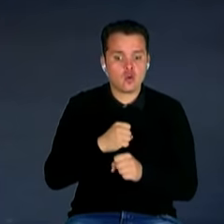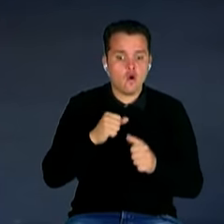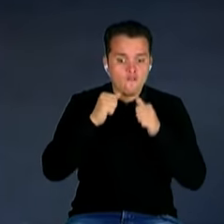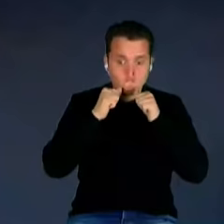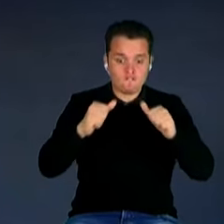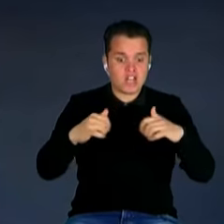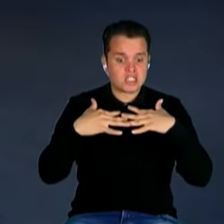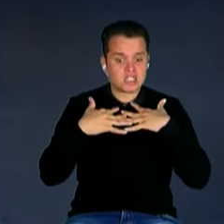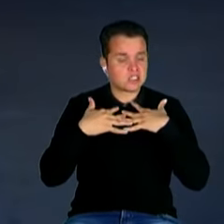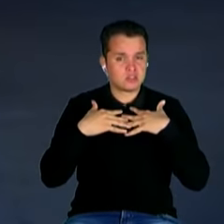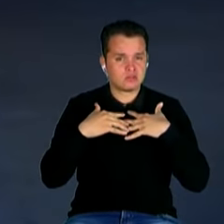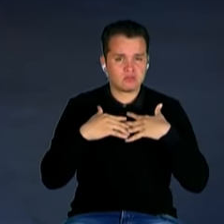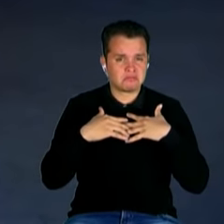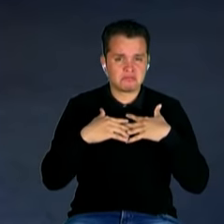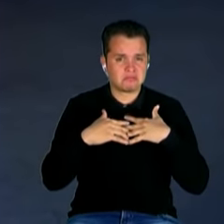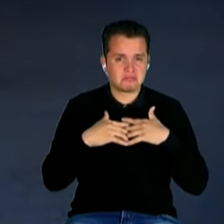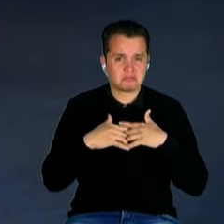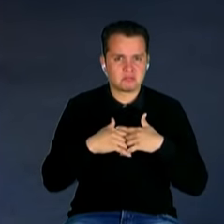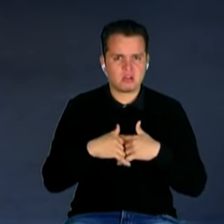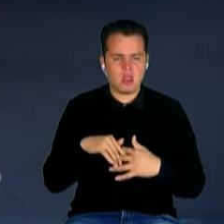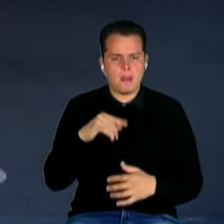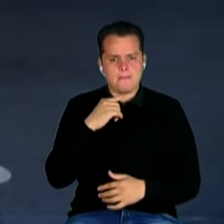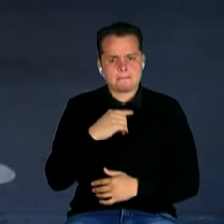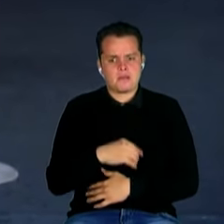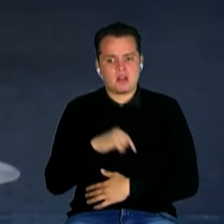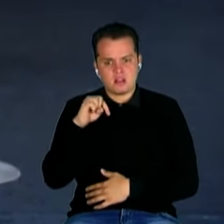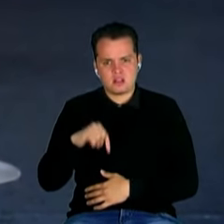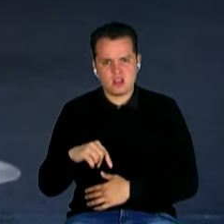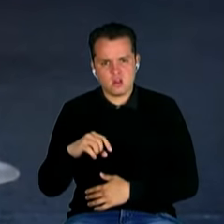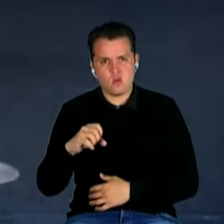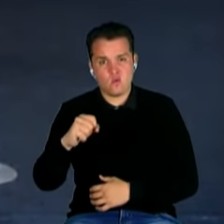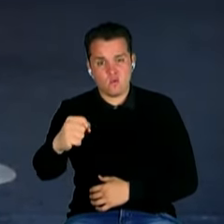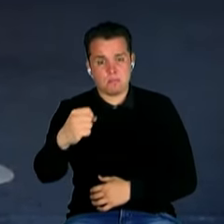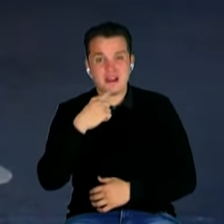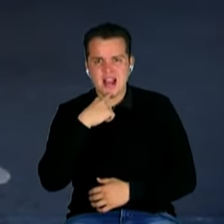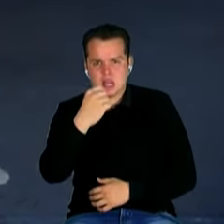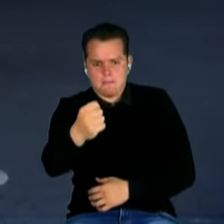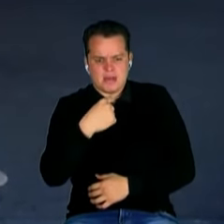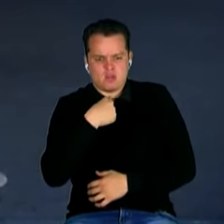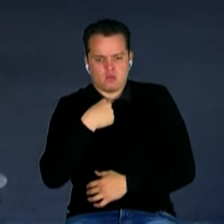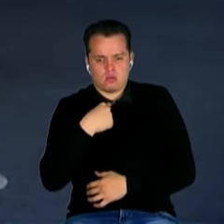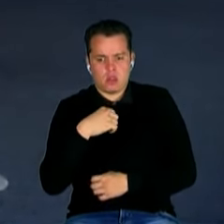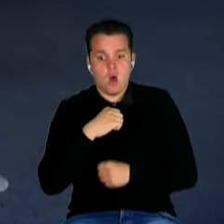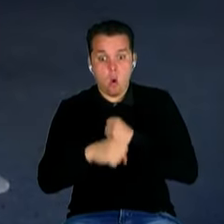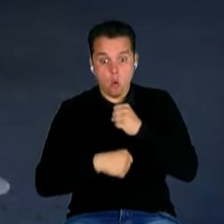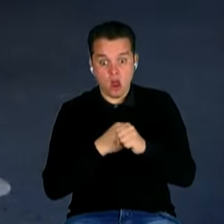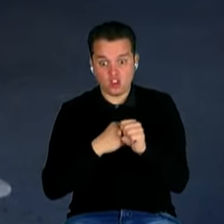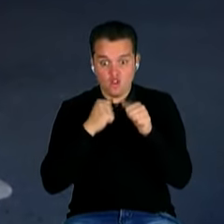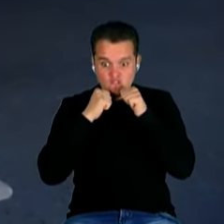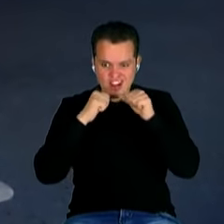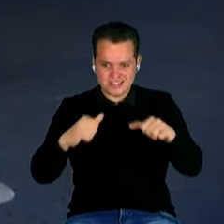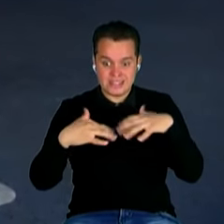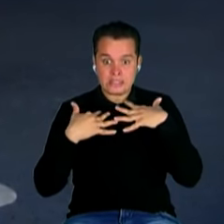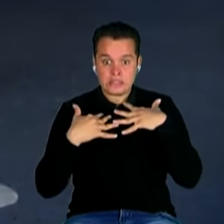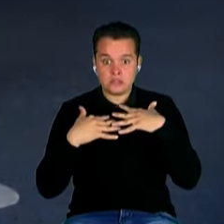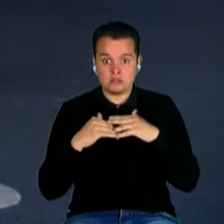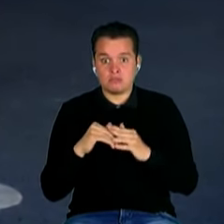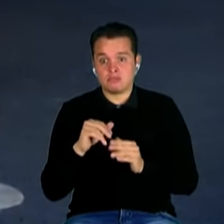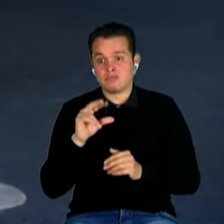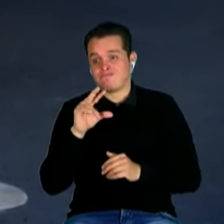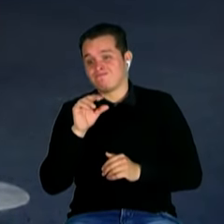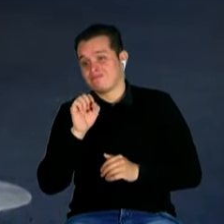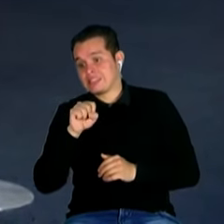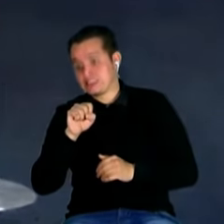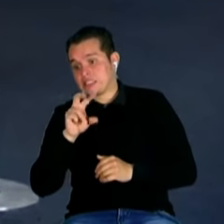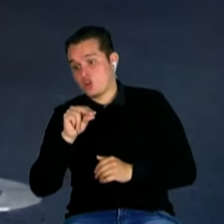bendecido. Alguien pregunta, ¿este será un año bendecido? Yo te contesto, ni sí ni